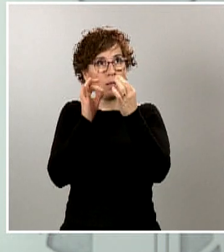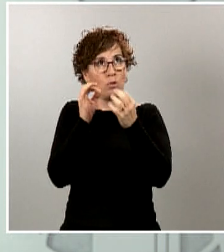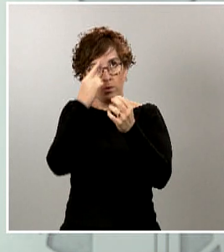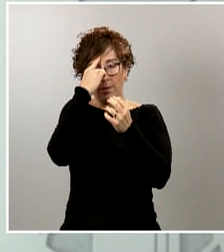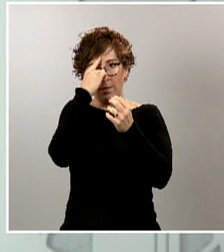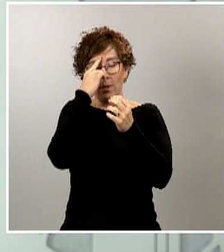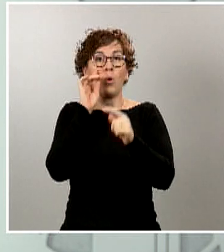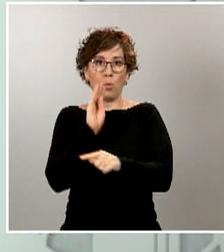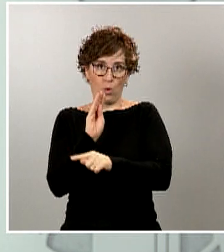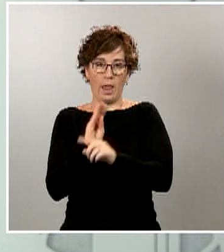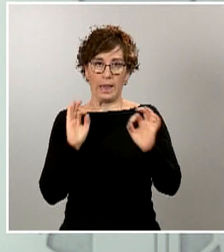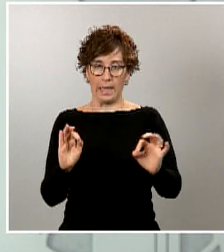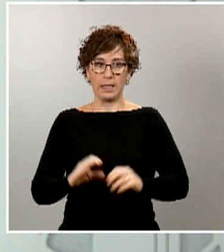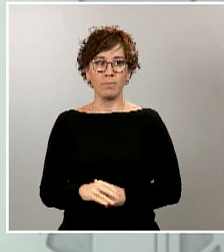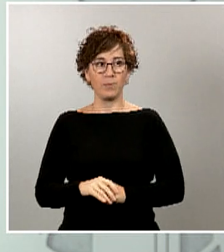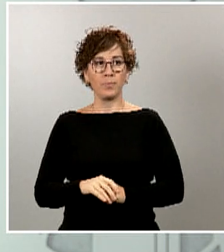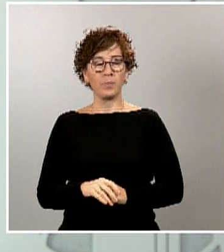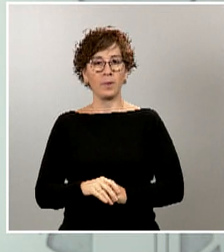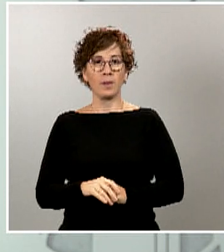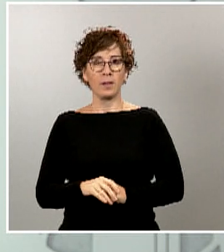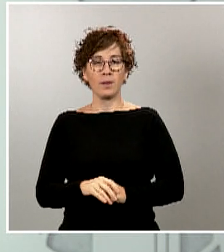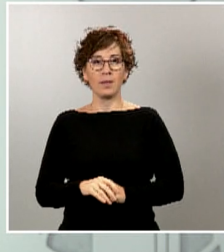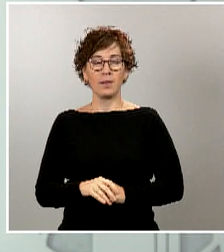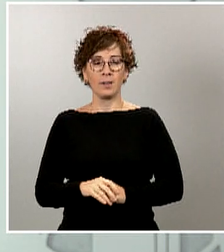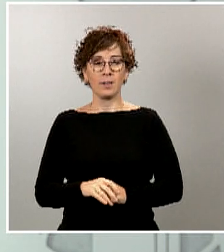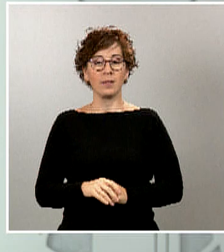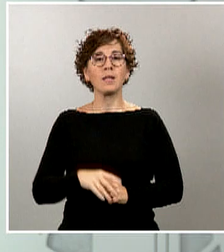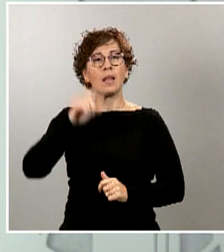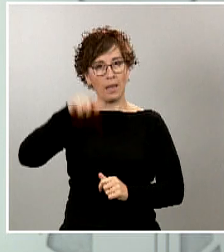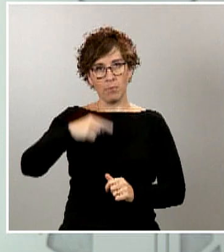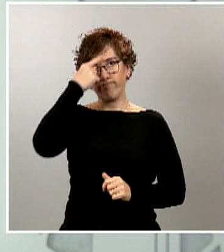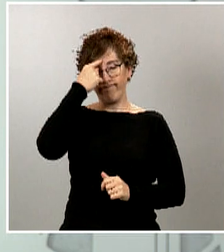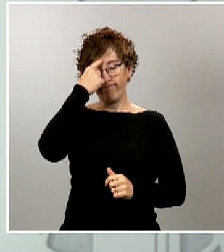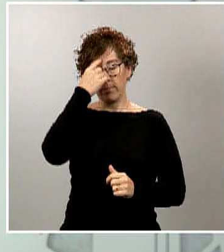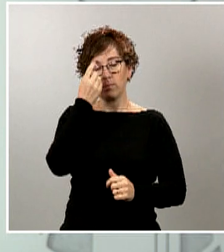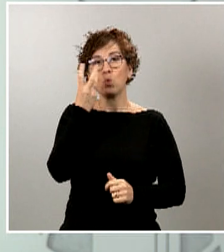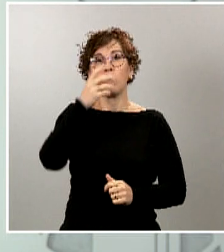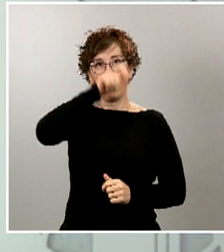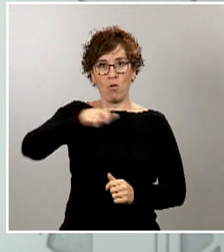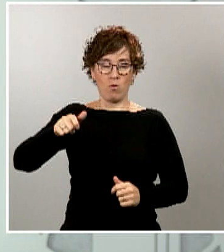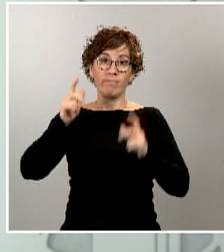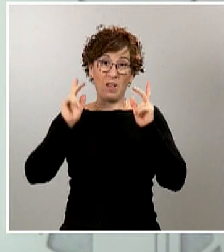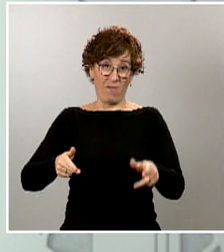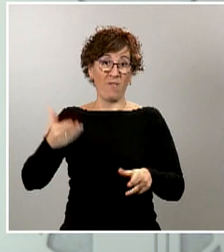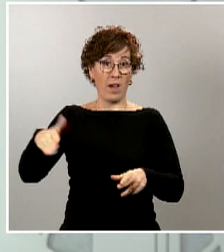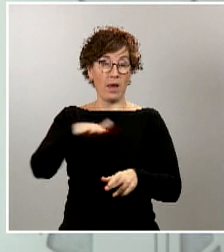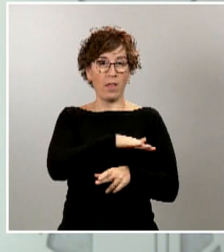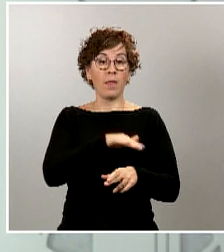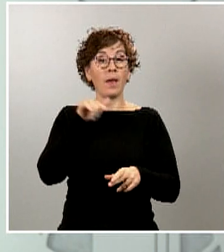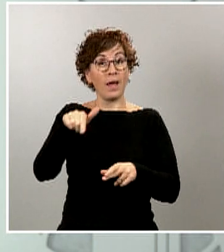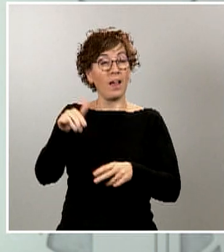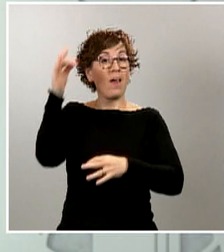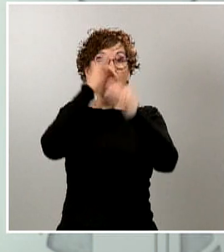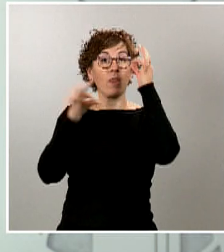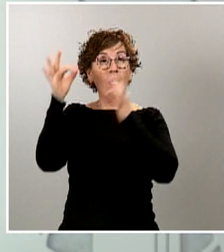prudencia. Tenemos naturalmente muy presente el número de personas fallecidas. Ningún dato de estos de personas